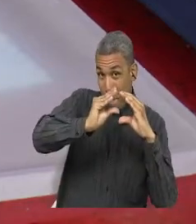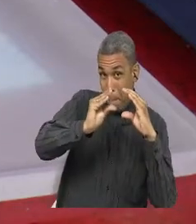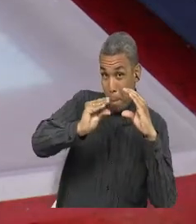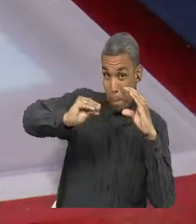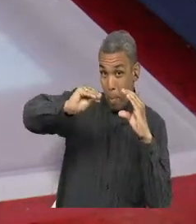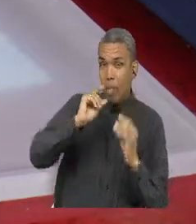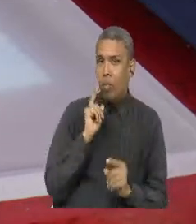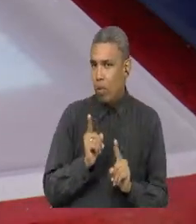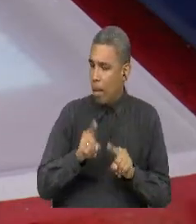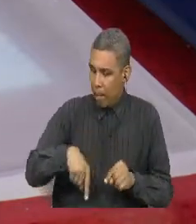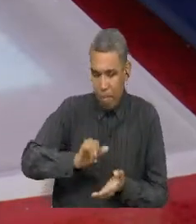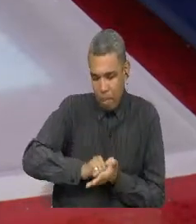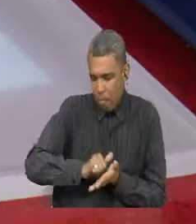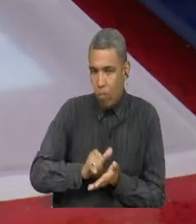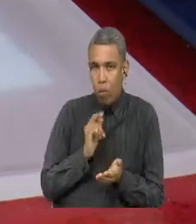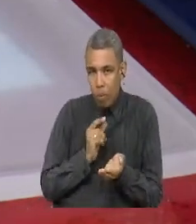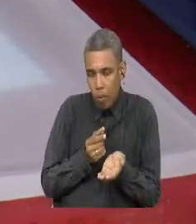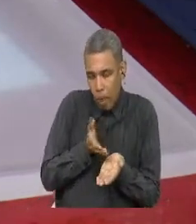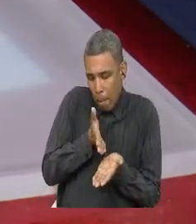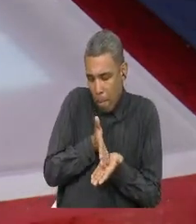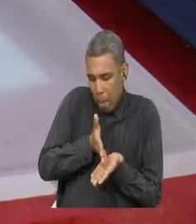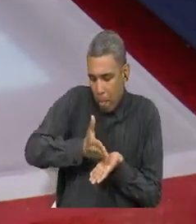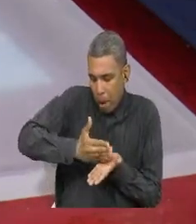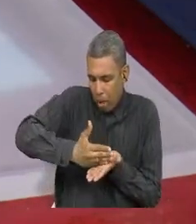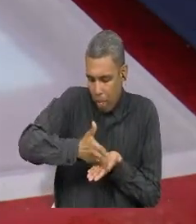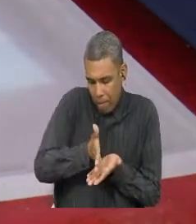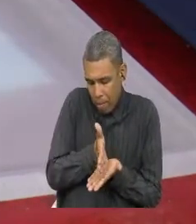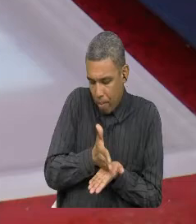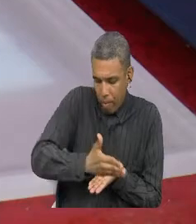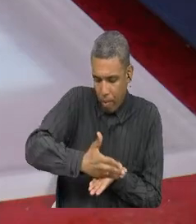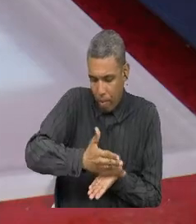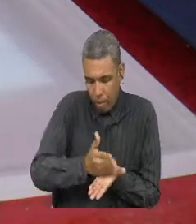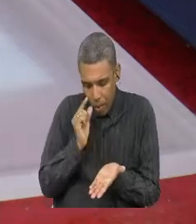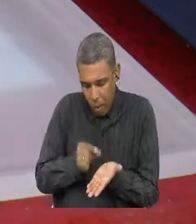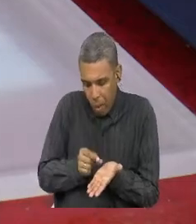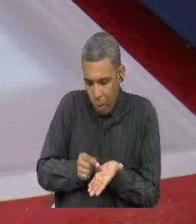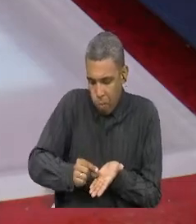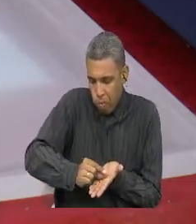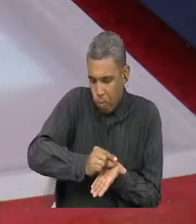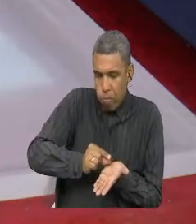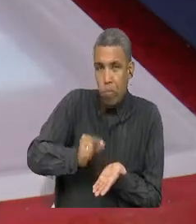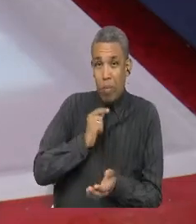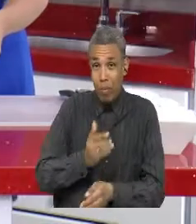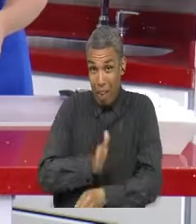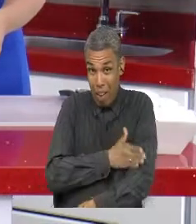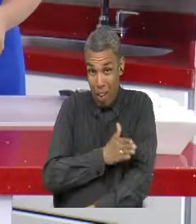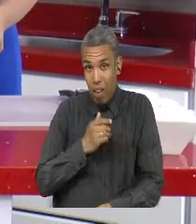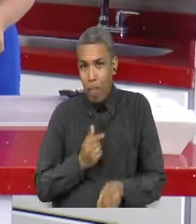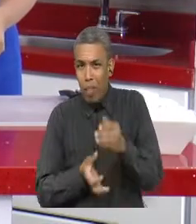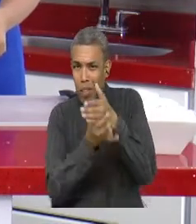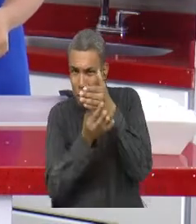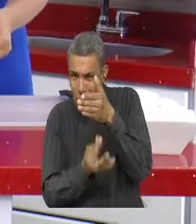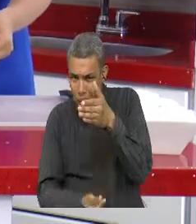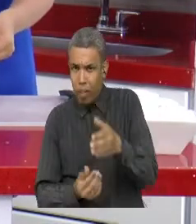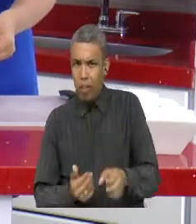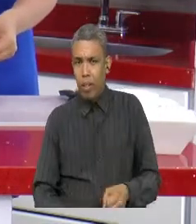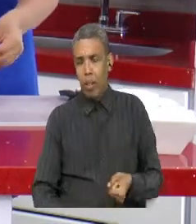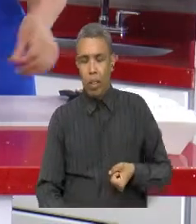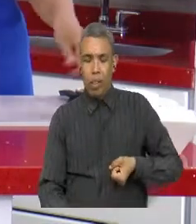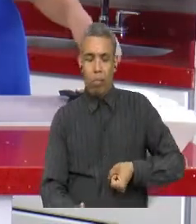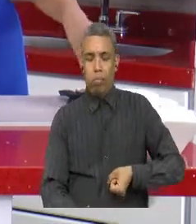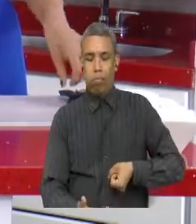También son grandecitos. Sí, la idea es que quede todo uniforme. Entonces, acá tenemos una sartén también previamente caliente. La idea es que se